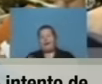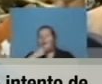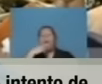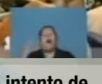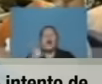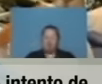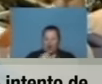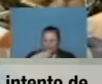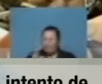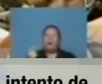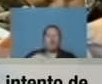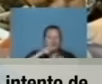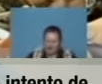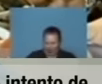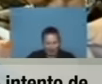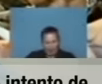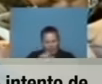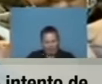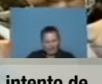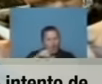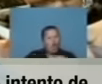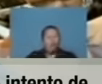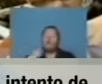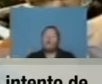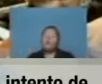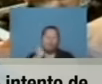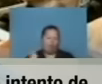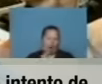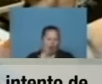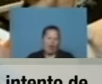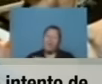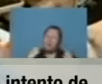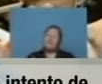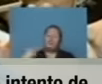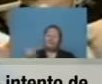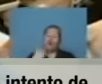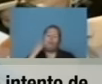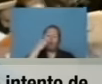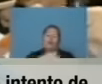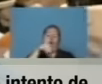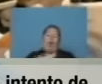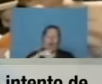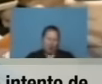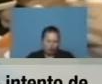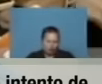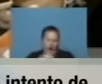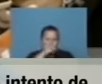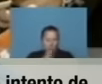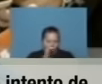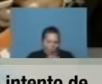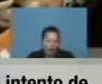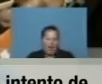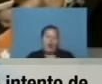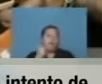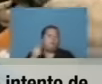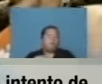cualquier partido que fueran. Los comicios son sagrados, hay que garantizar que todo el mundo pueda llegar a esa escuela, a